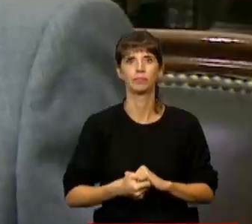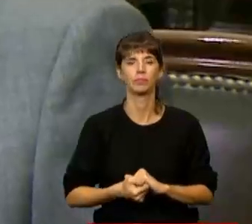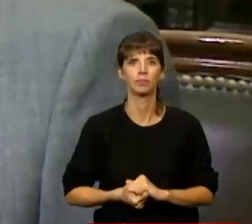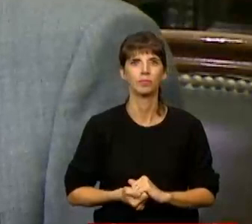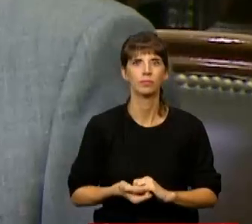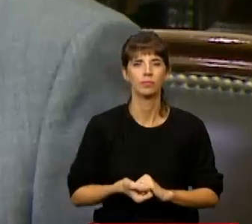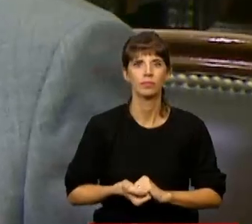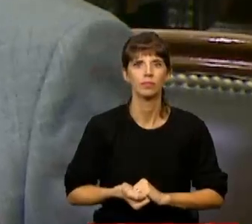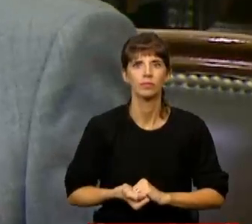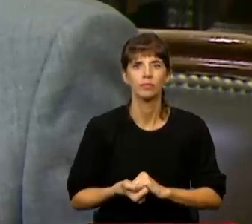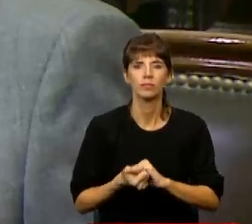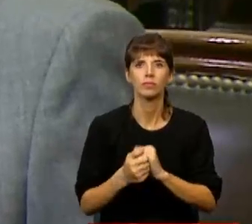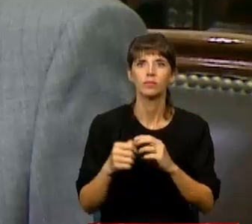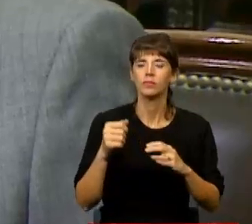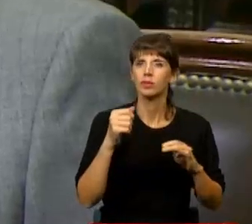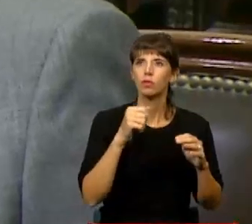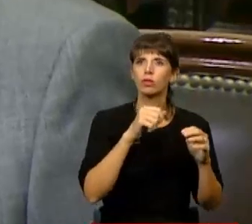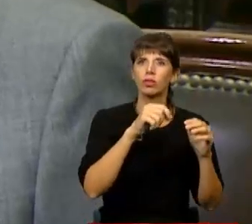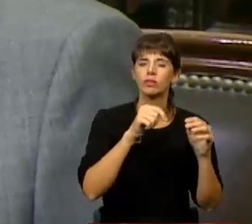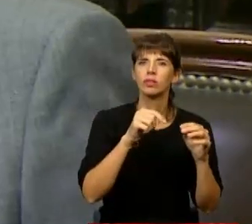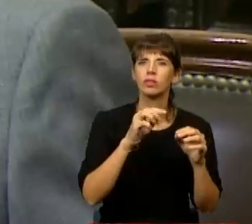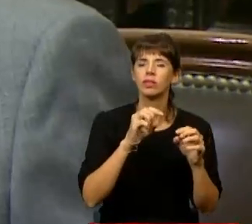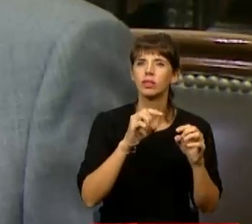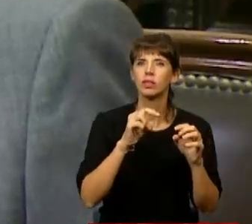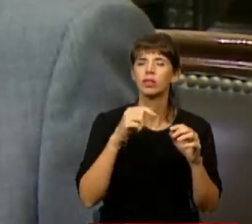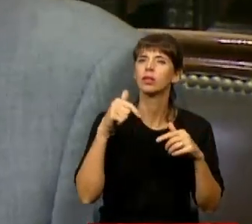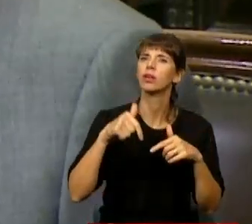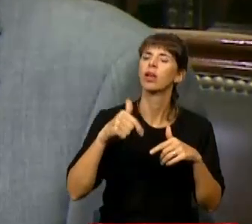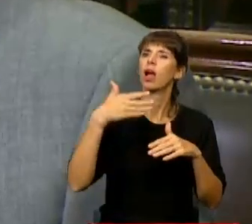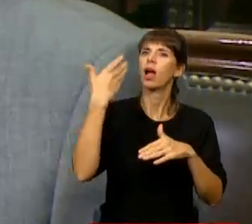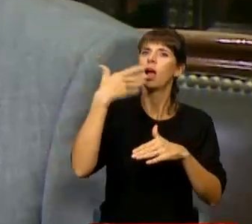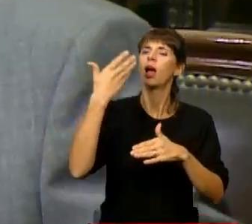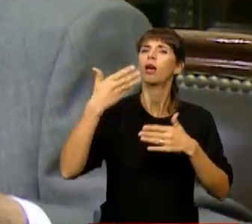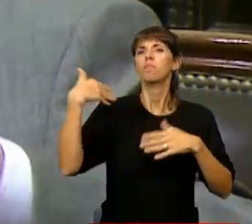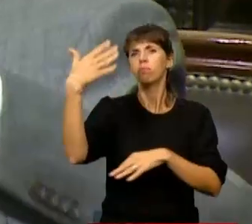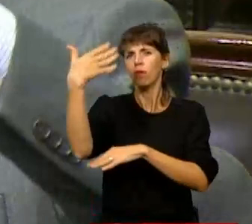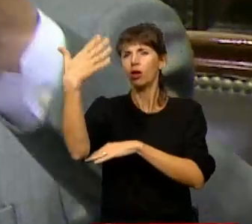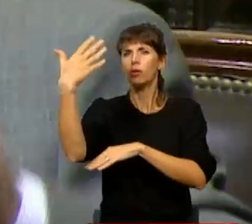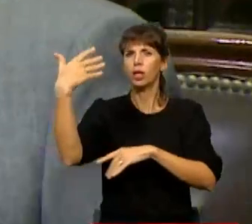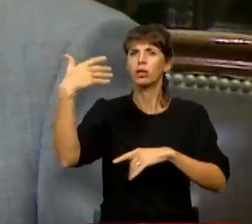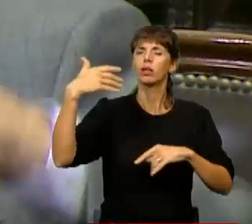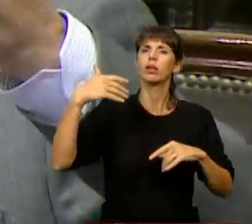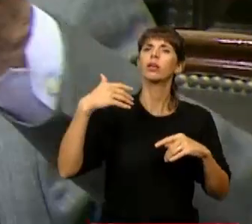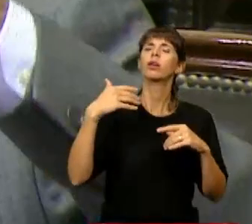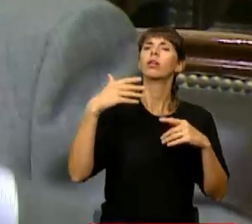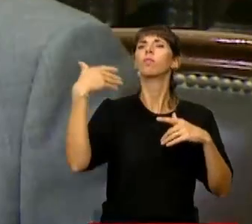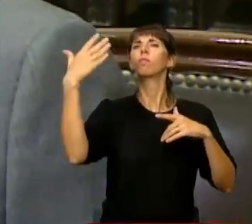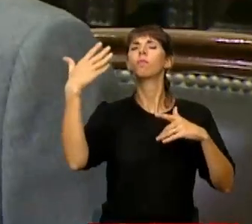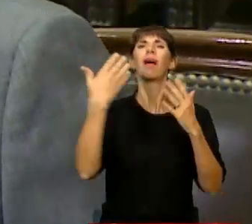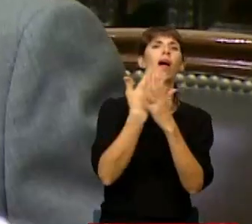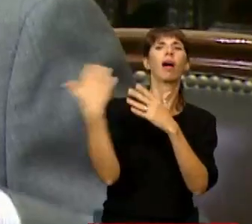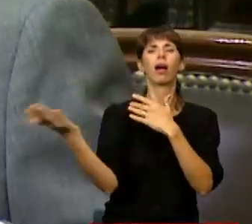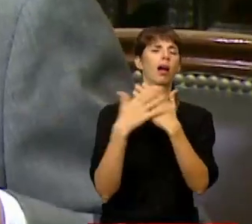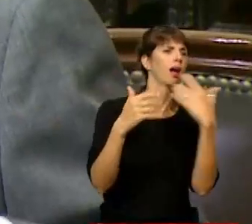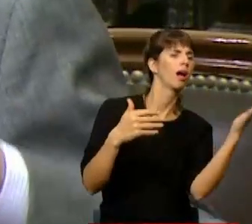Por eso, señor presidente, yo no hablo ni desde la moral, ni desde la religión, ni desde ideas de derecha ni de